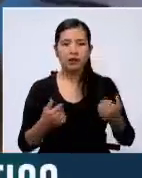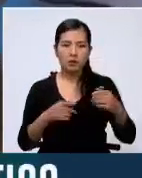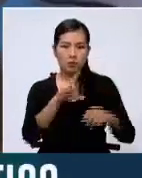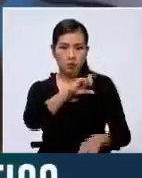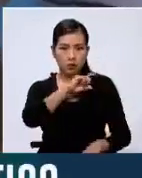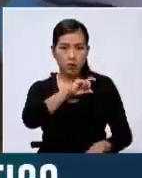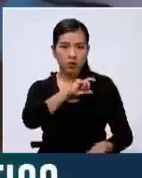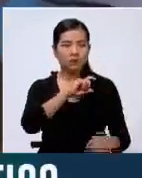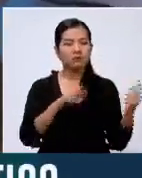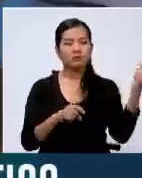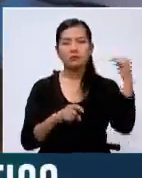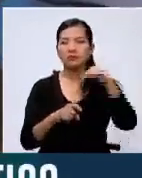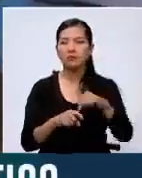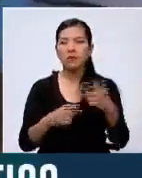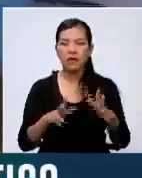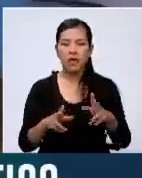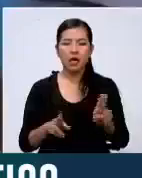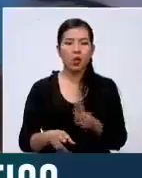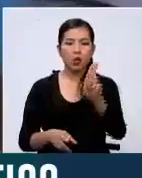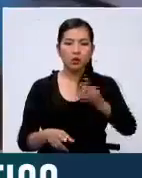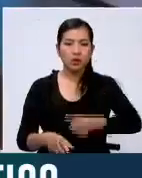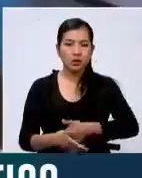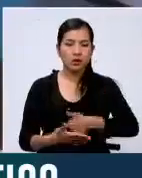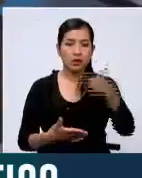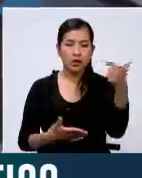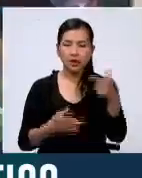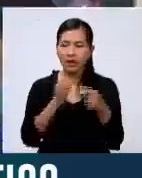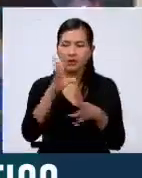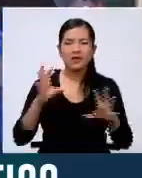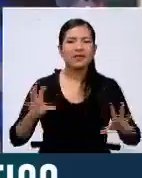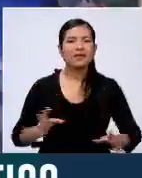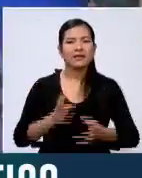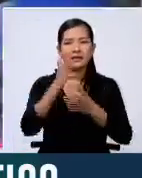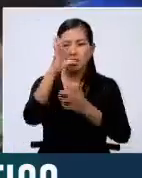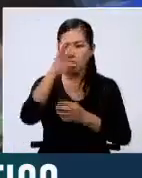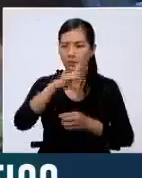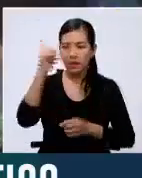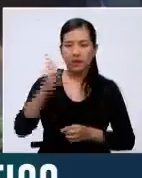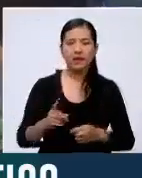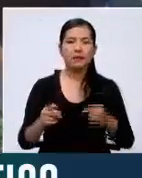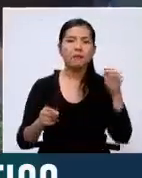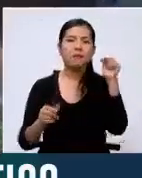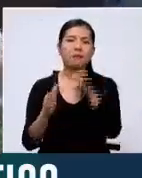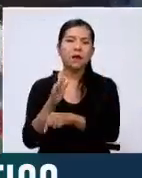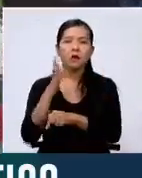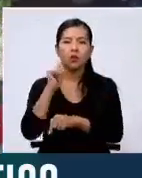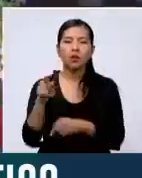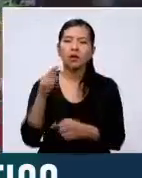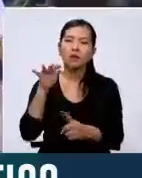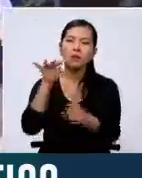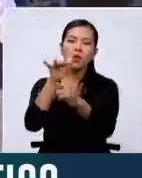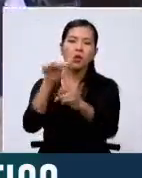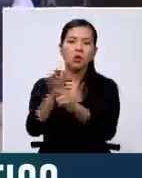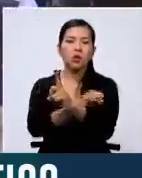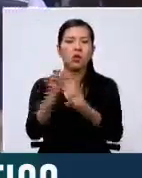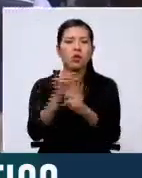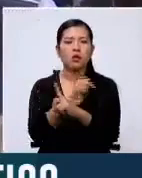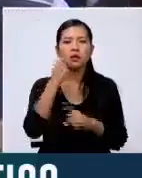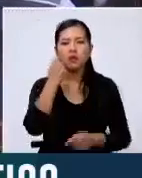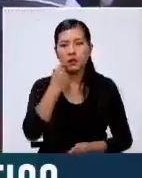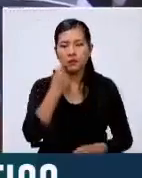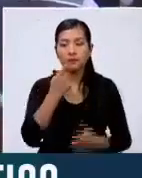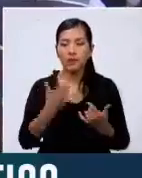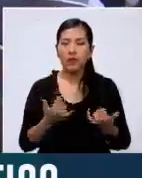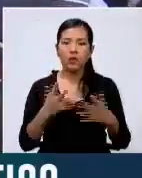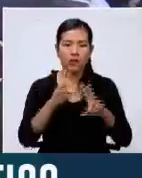tenía y dispara contra humanidad de este sujeto bueno de acuerdo a la información que hemos obtenido el día de el que